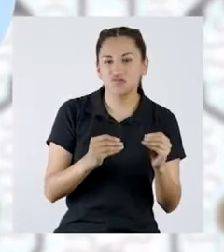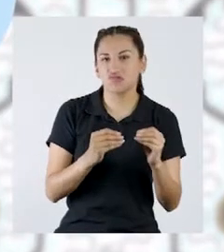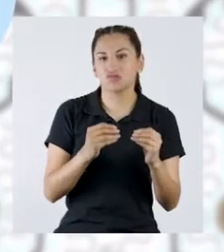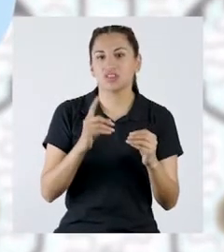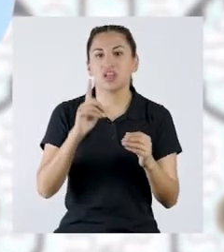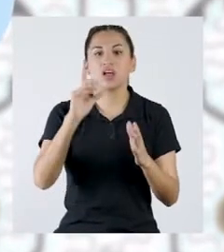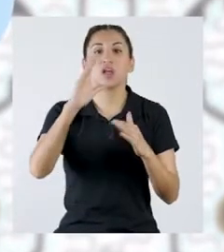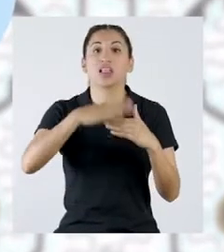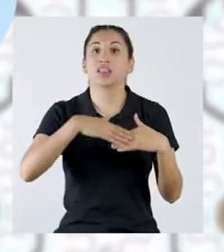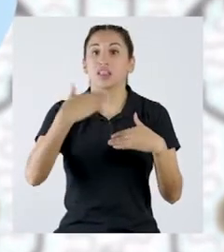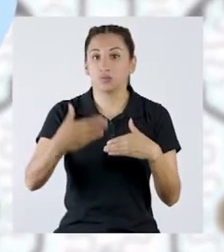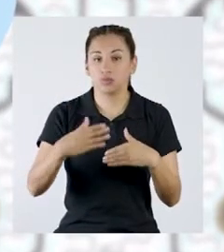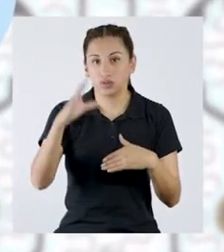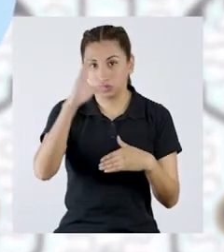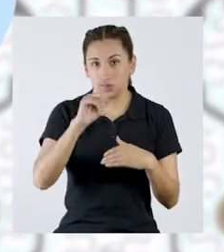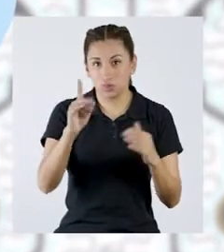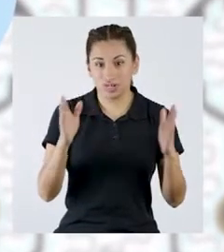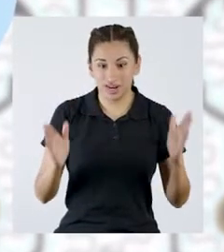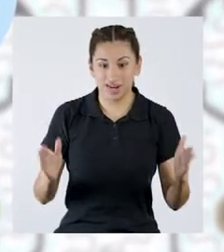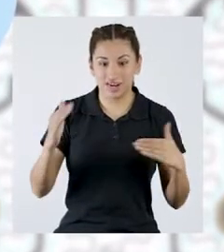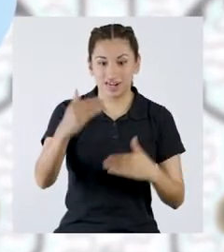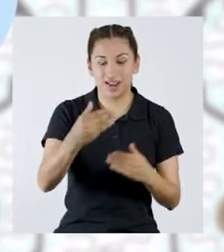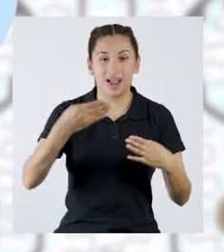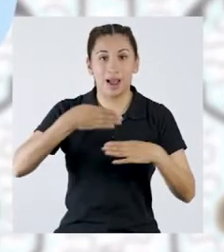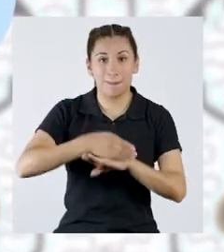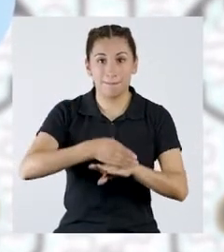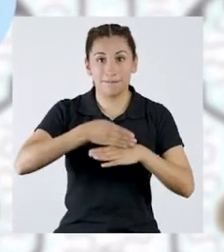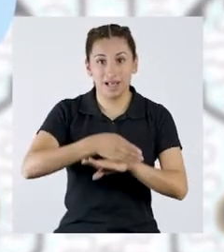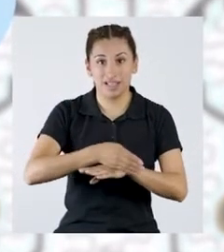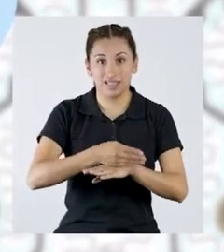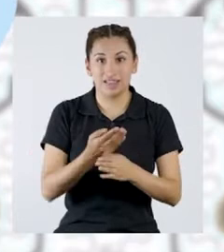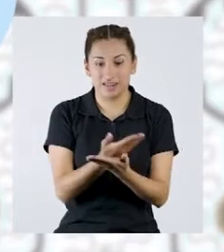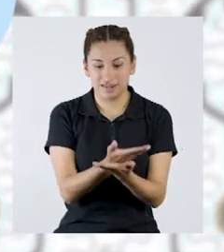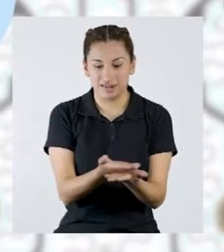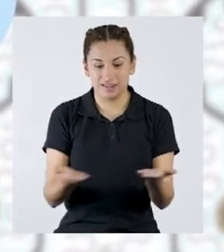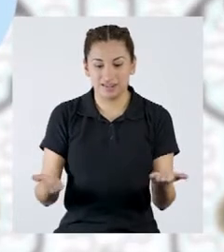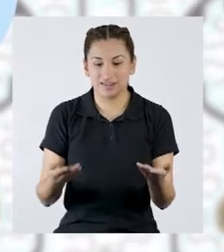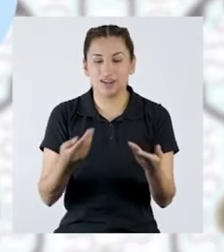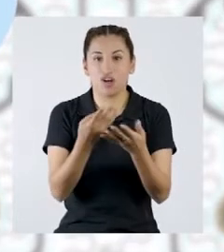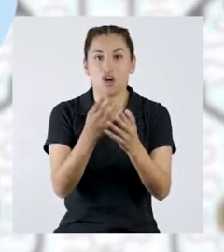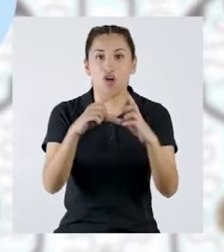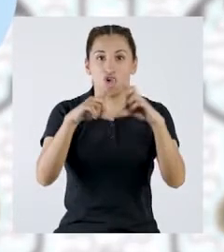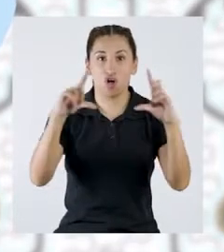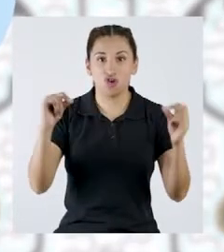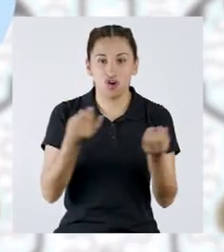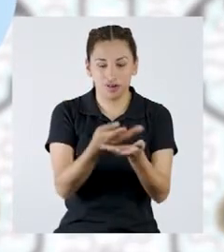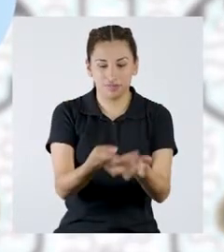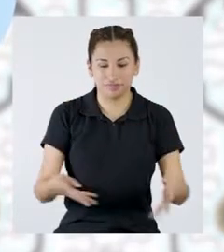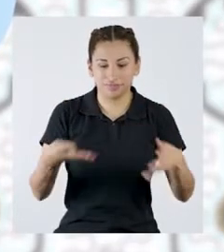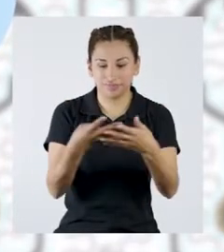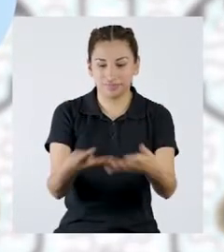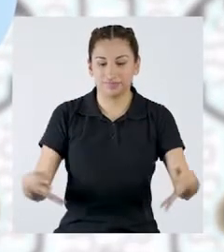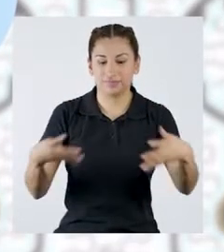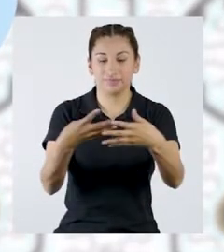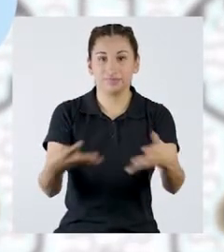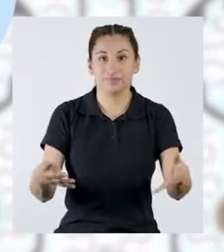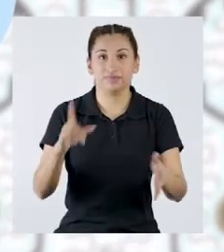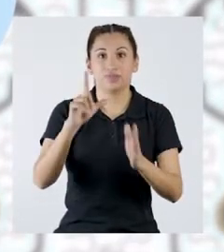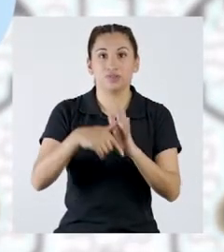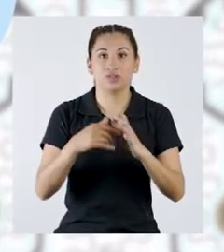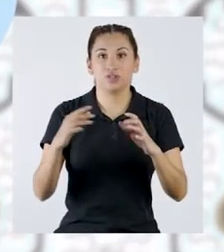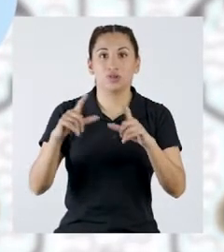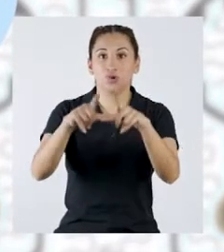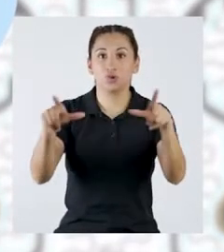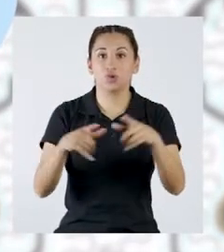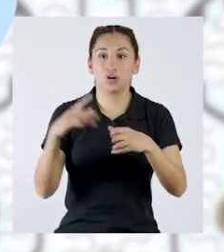poda. Después consigues un cajón de madera y llenas la base con ramas y hojas, para luego ubicarlo en un lugar